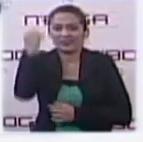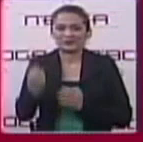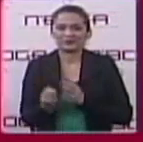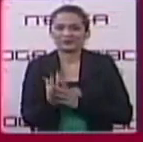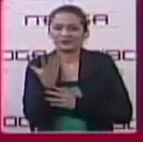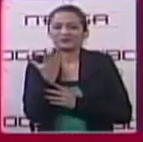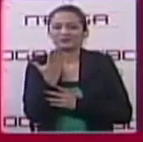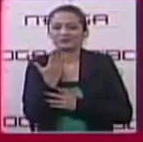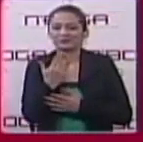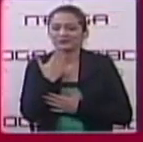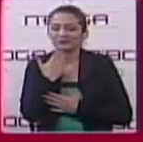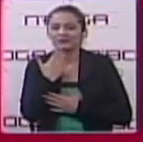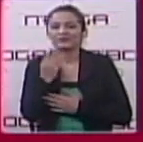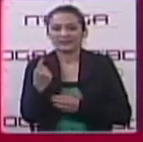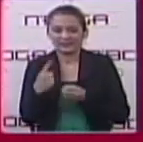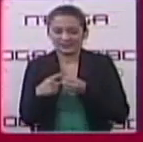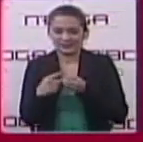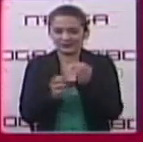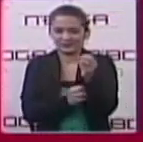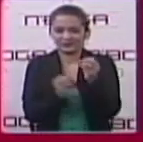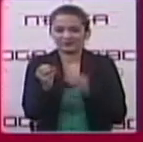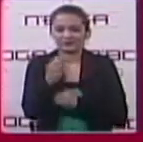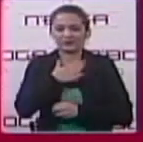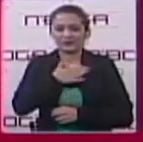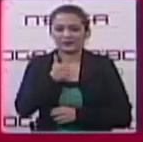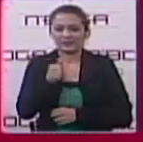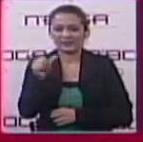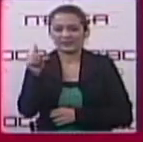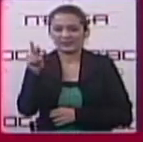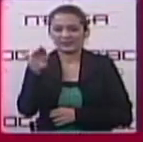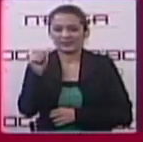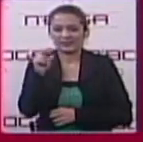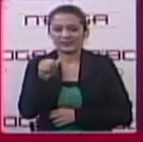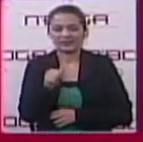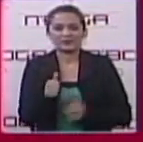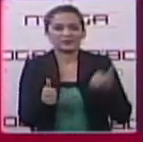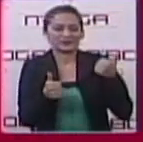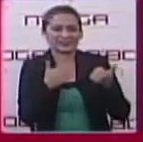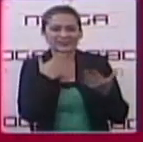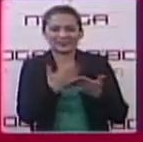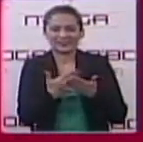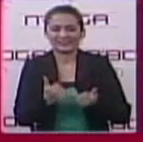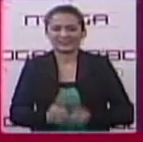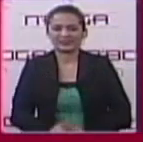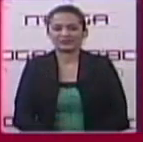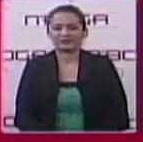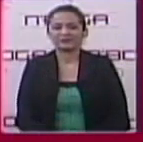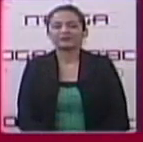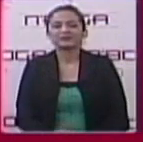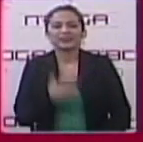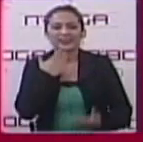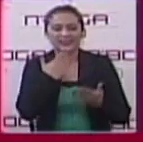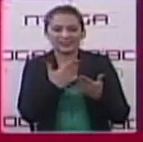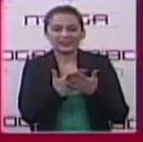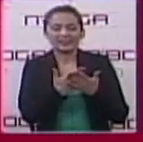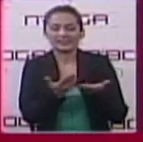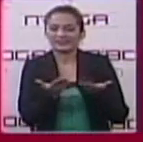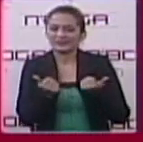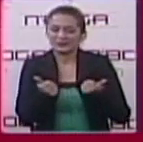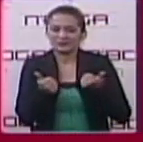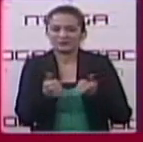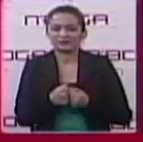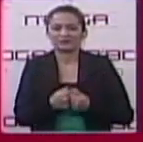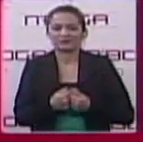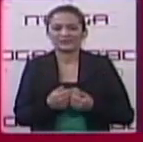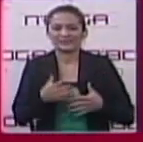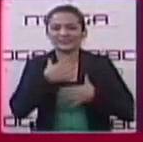quito yo le doy la bienvenida Adriana Chávez cómo está muy bien María Antonieta Muchas gracias gracias a usted Por acompañarnos gust un